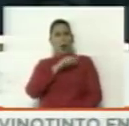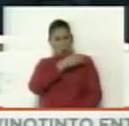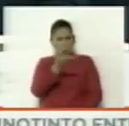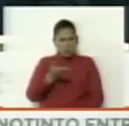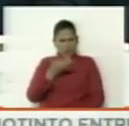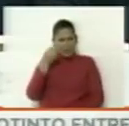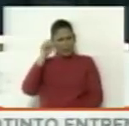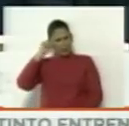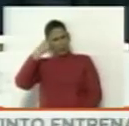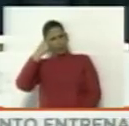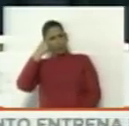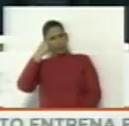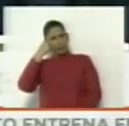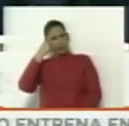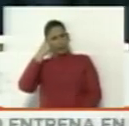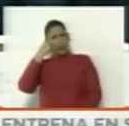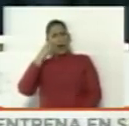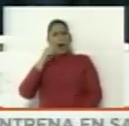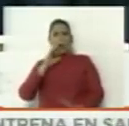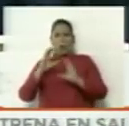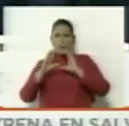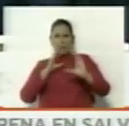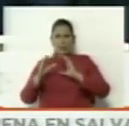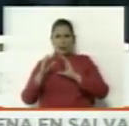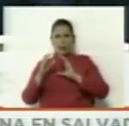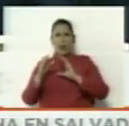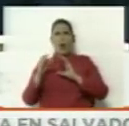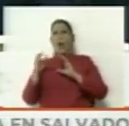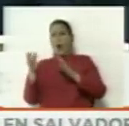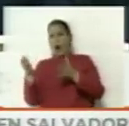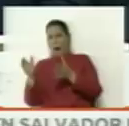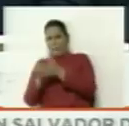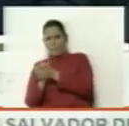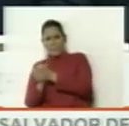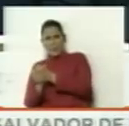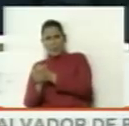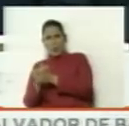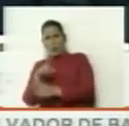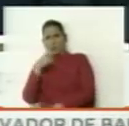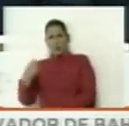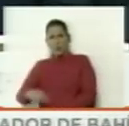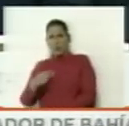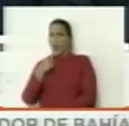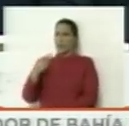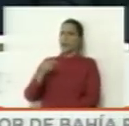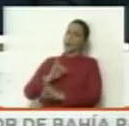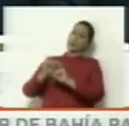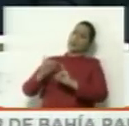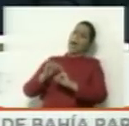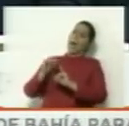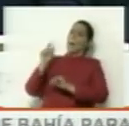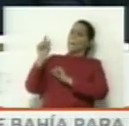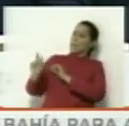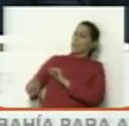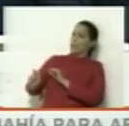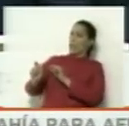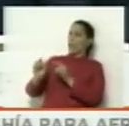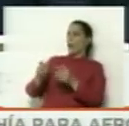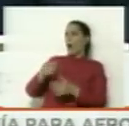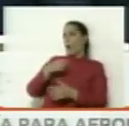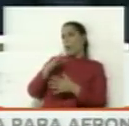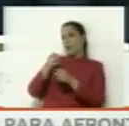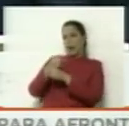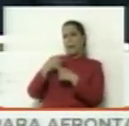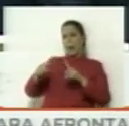rusos que se hicieron pasar por el presidente de Suiza? Guaidó les dijo a esos cómicos rusos, ya les voy a pasar a una persona de mi confianza, que